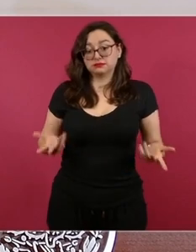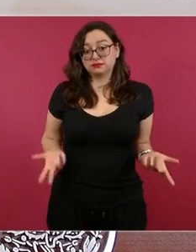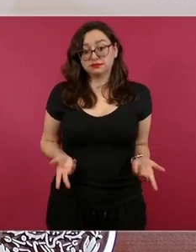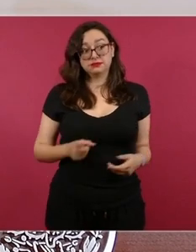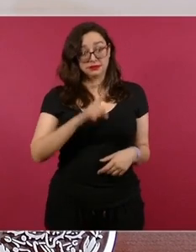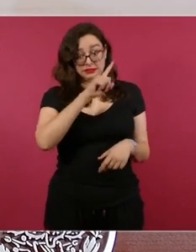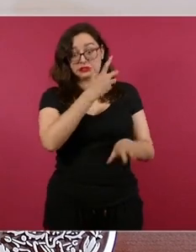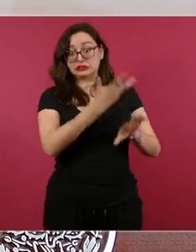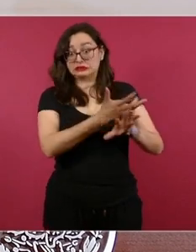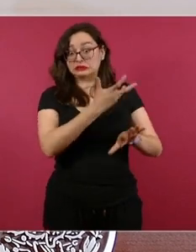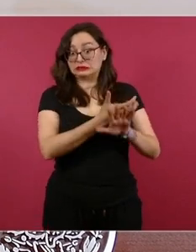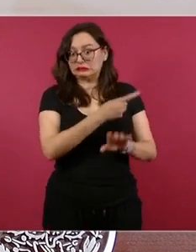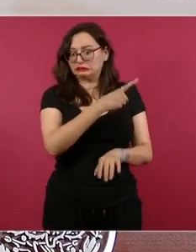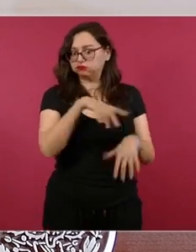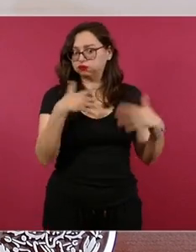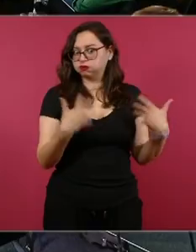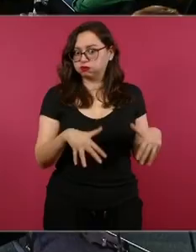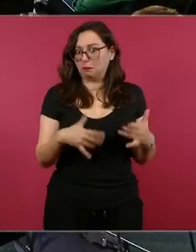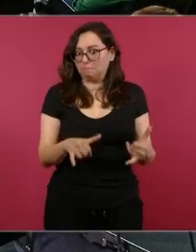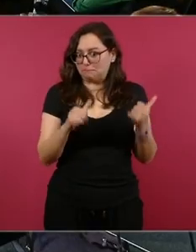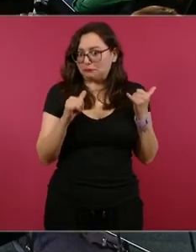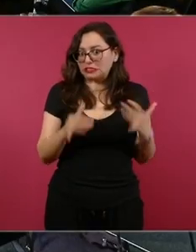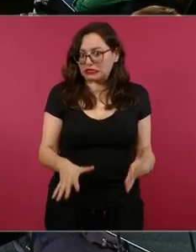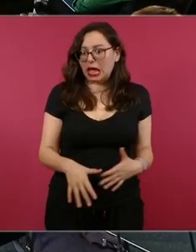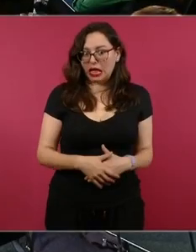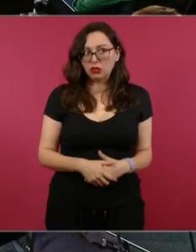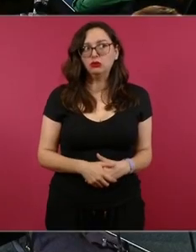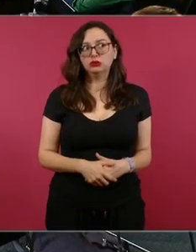Y ahí se llevan fuerte.